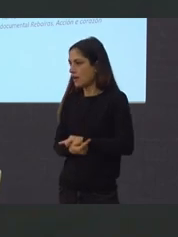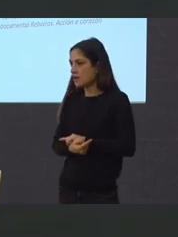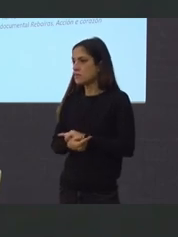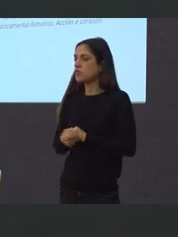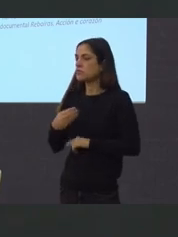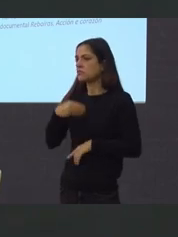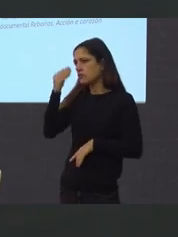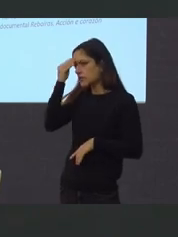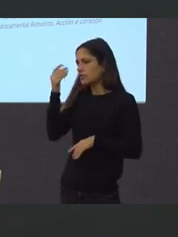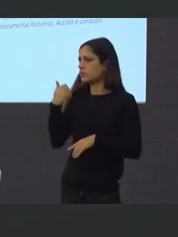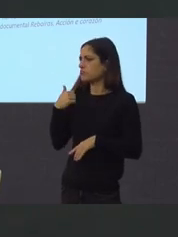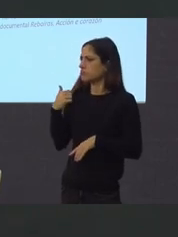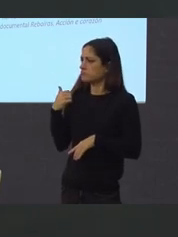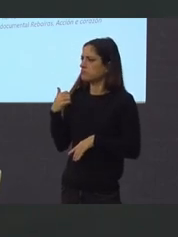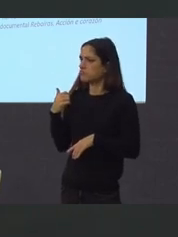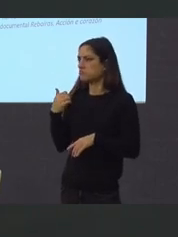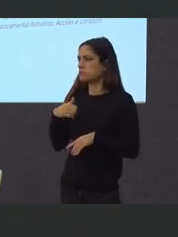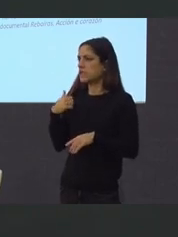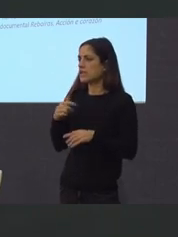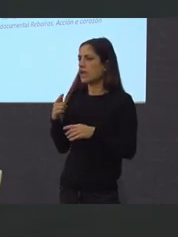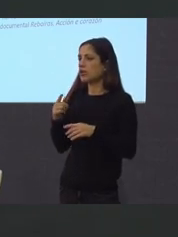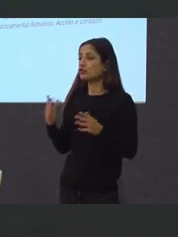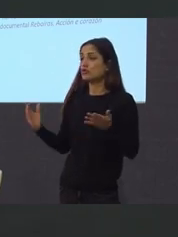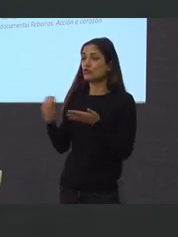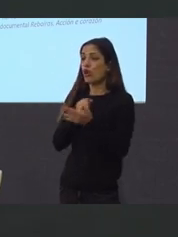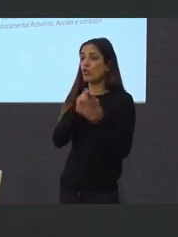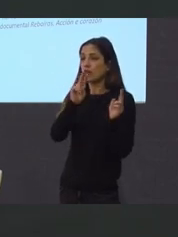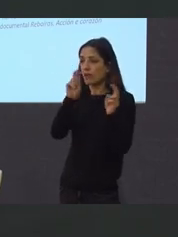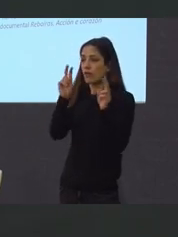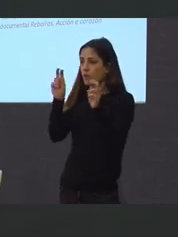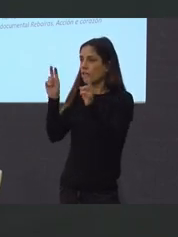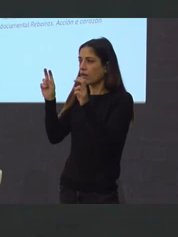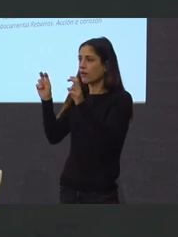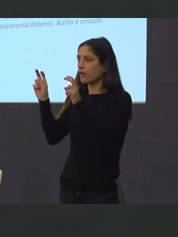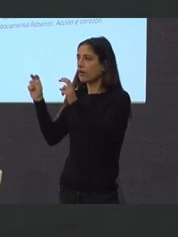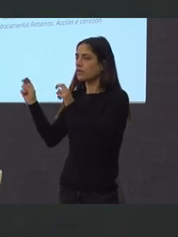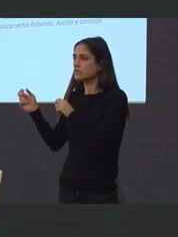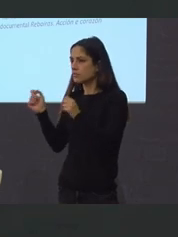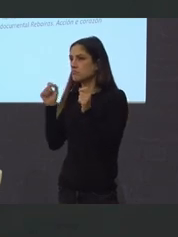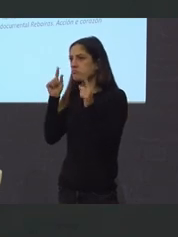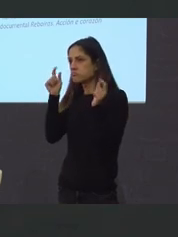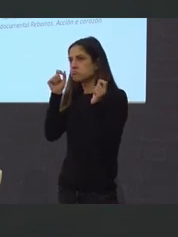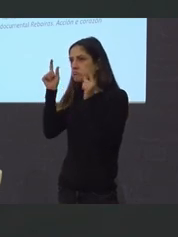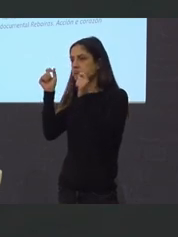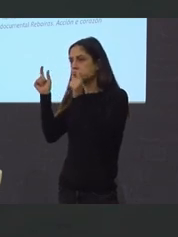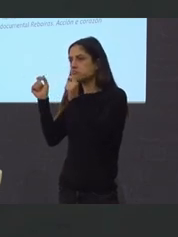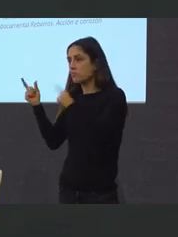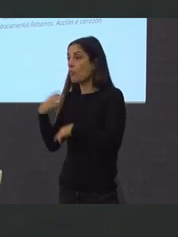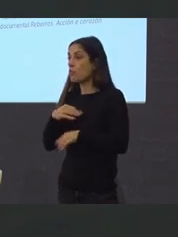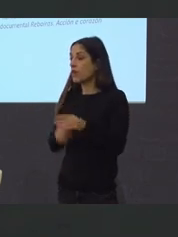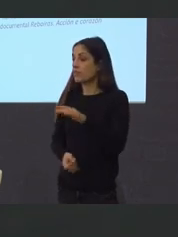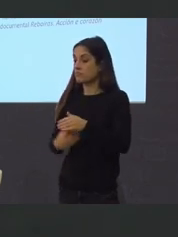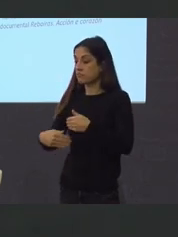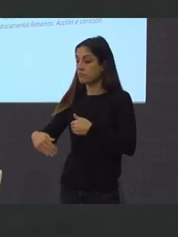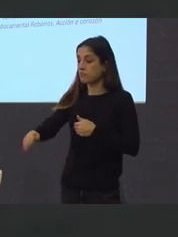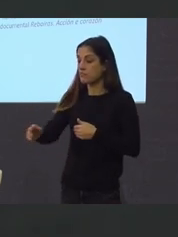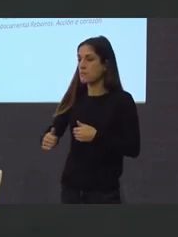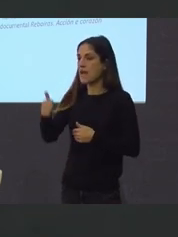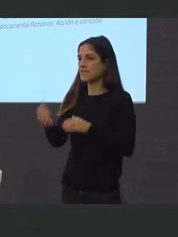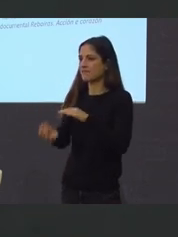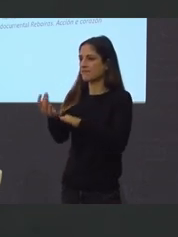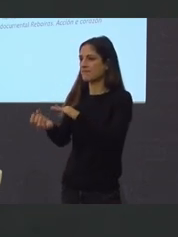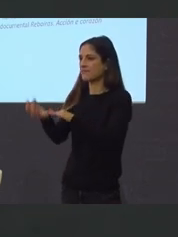estas cuestións que fomos coñecendo, que vamos coñecendo e que seguramente vayan saindo máis escándalos, pois desde logo deteriora